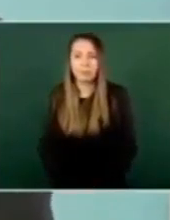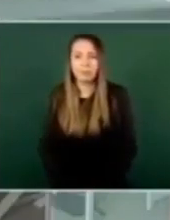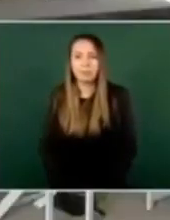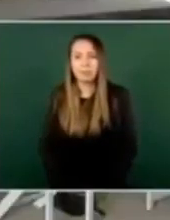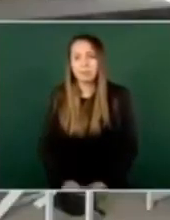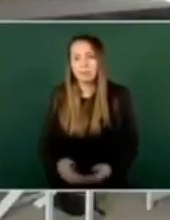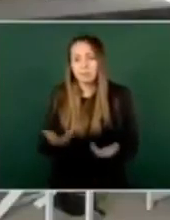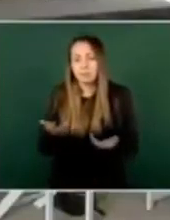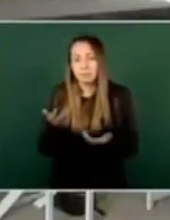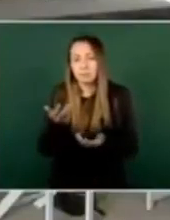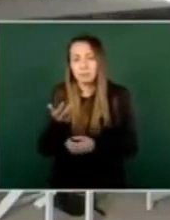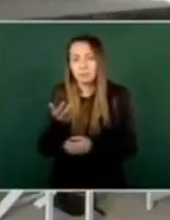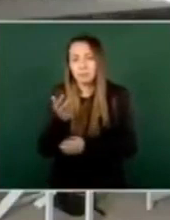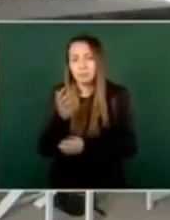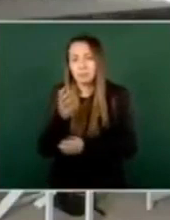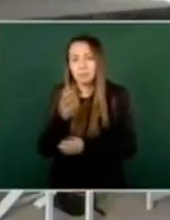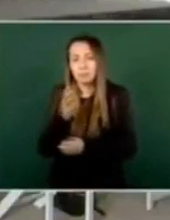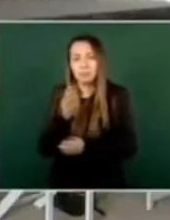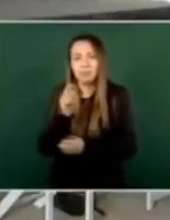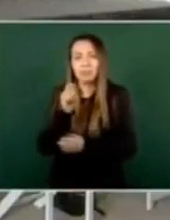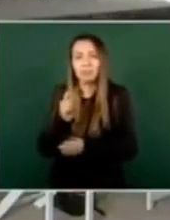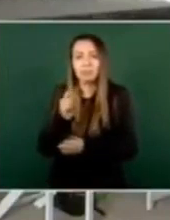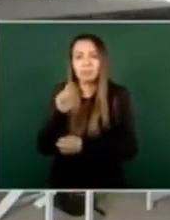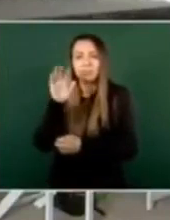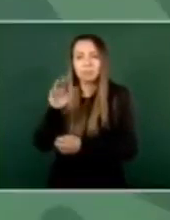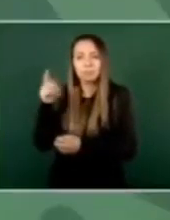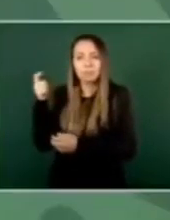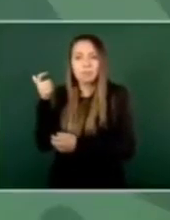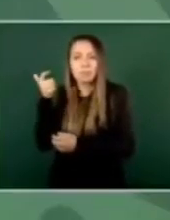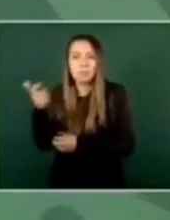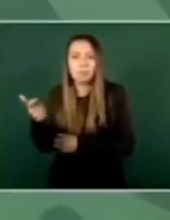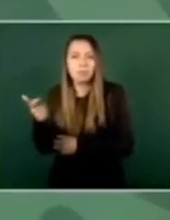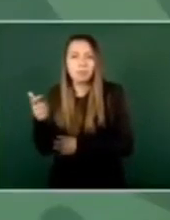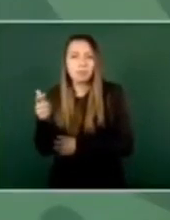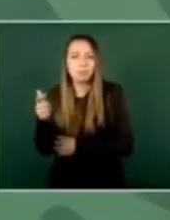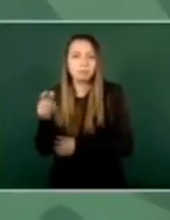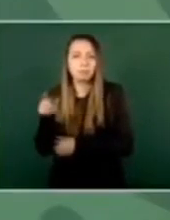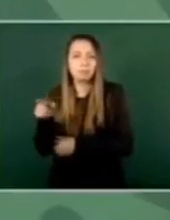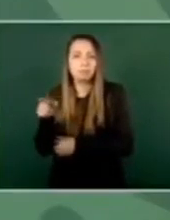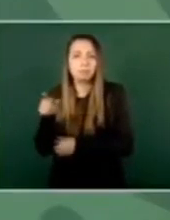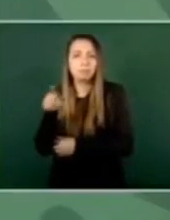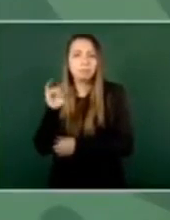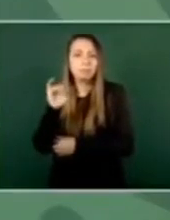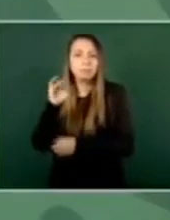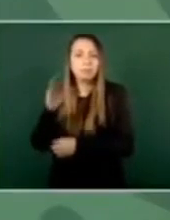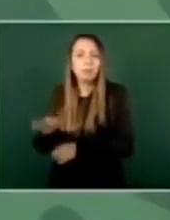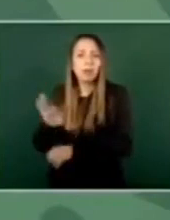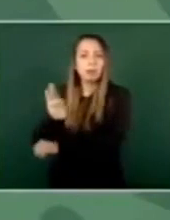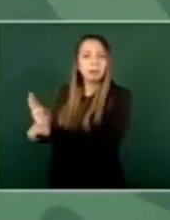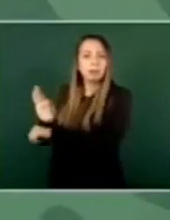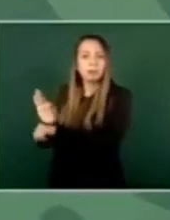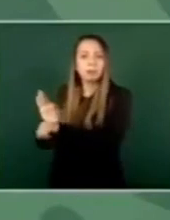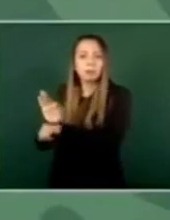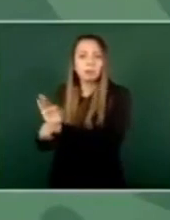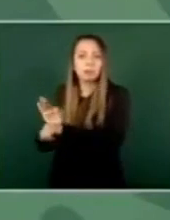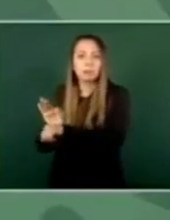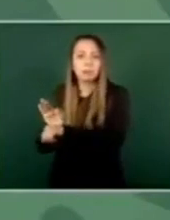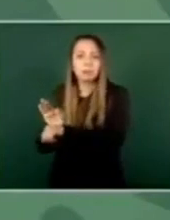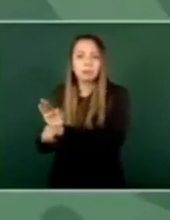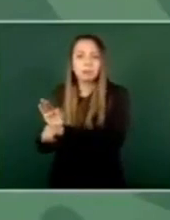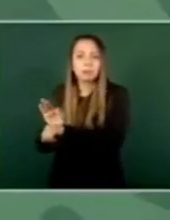Que son alquilados para defender estos intereses